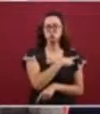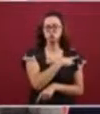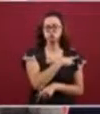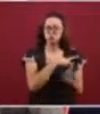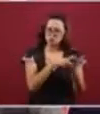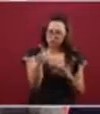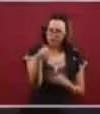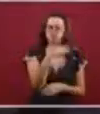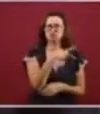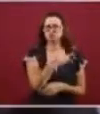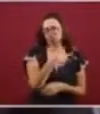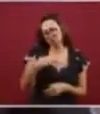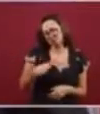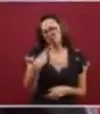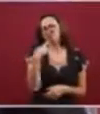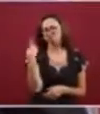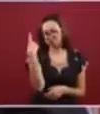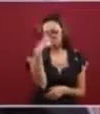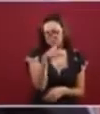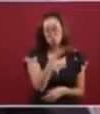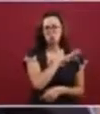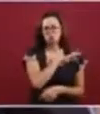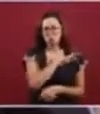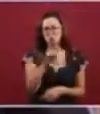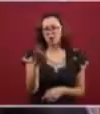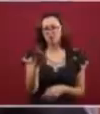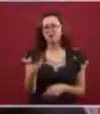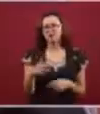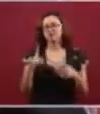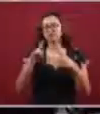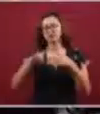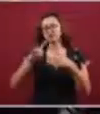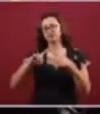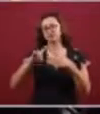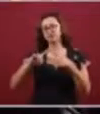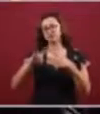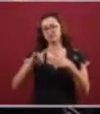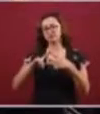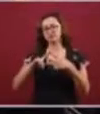camino jurídico, por supuesto. Y la tercera, ¿la primera cuál era?